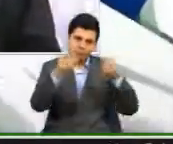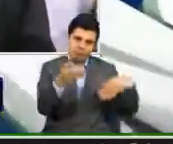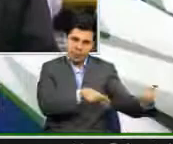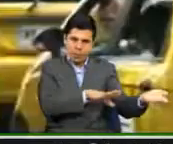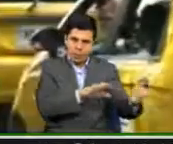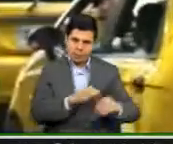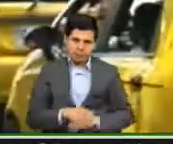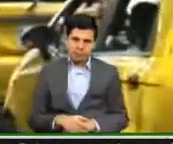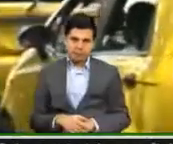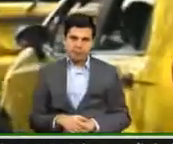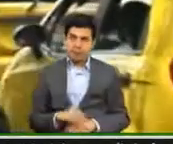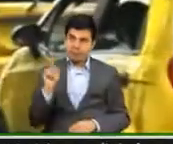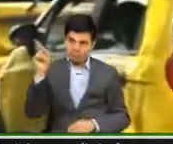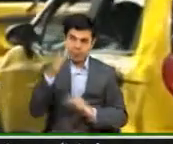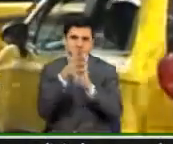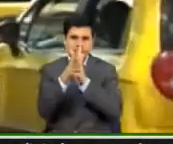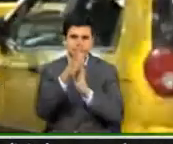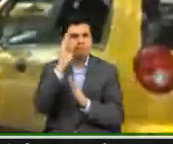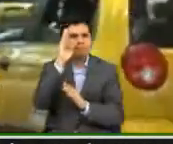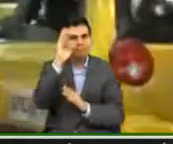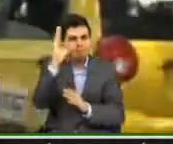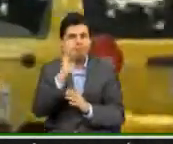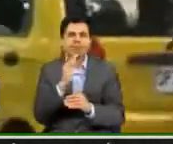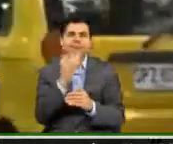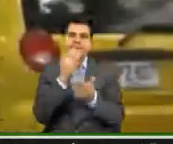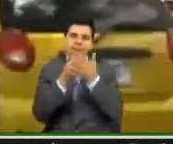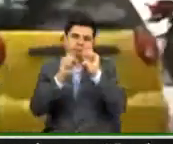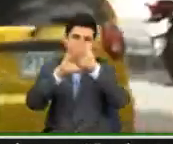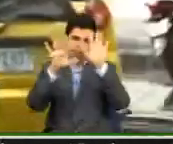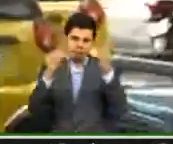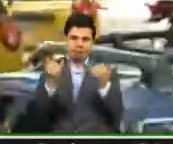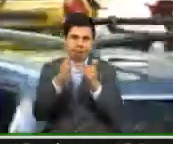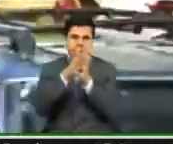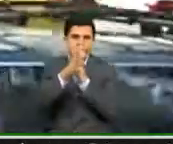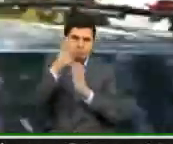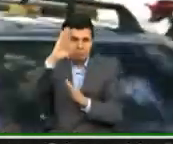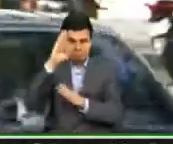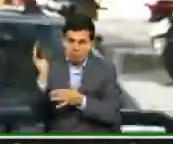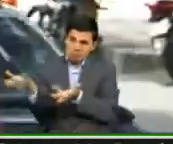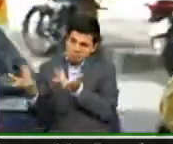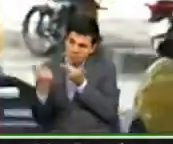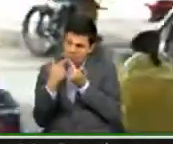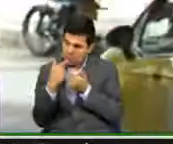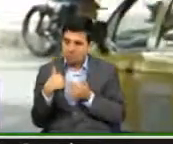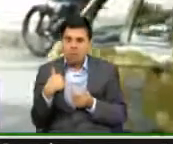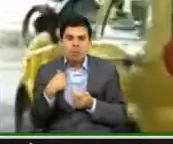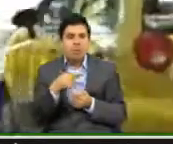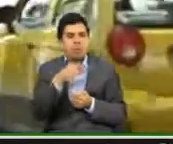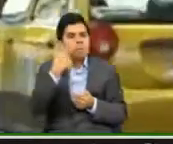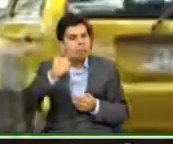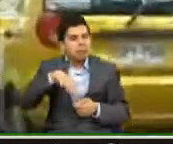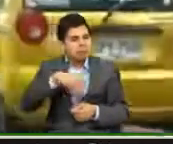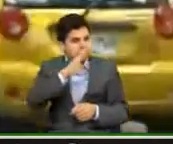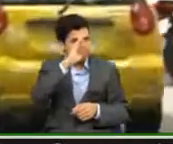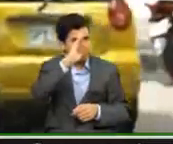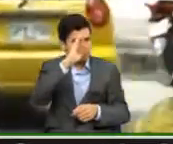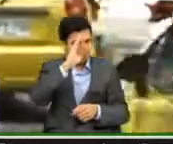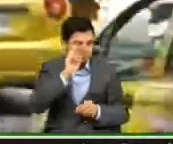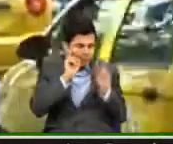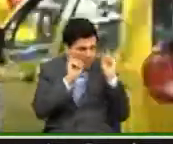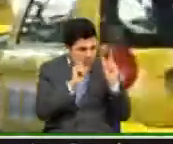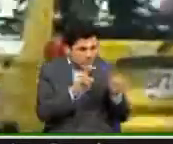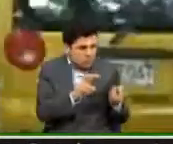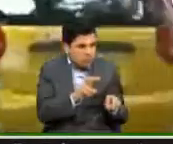Hola compañeros y televidentes, muy buenas. Pues según las autoridades, ellos tienen como hipótesis principal, precisamente lo que ustedes